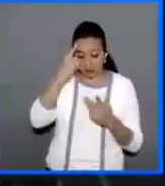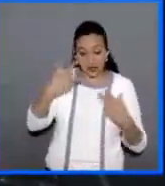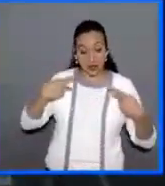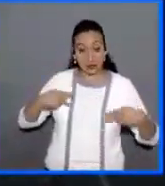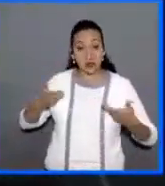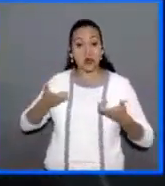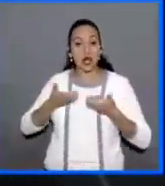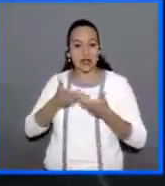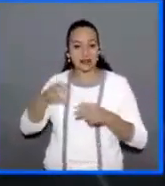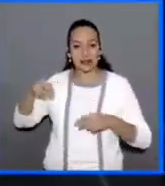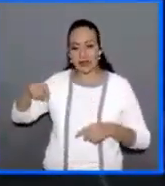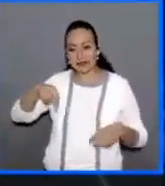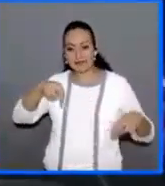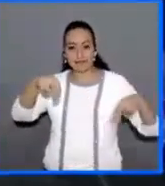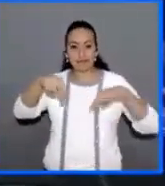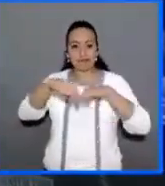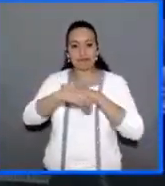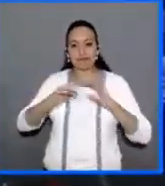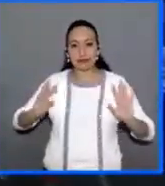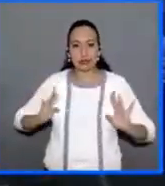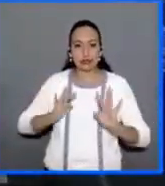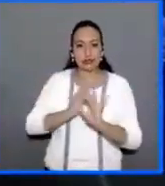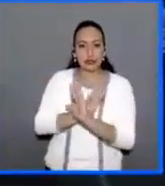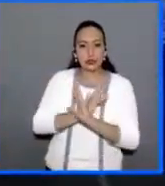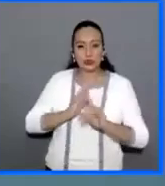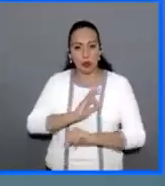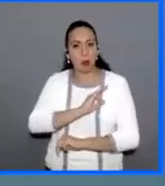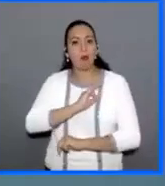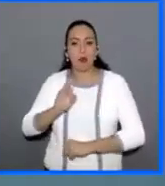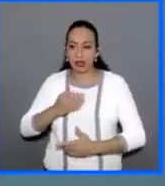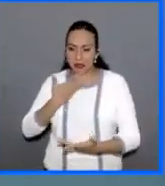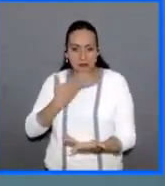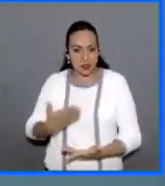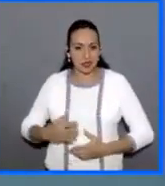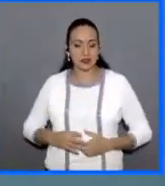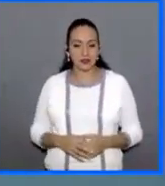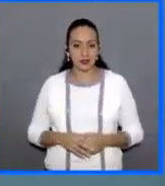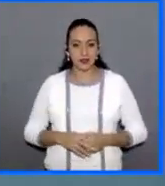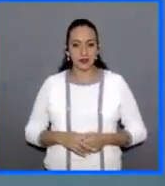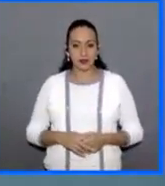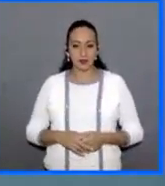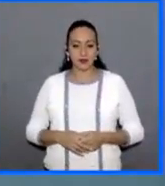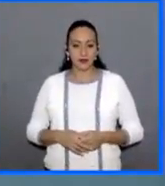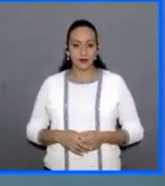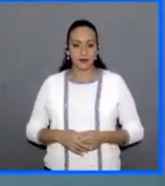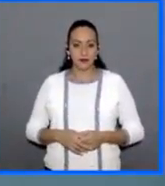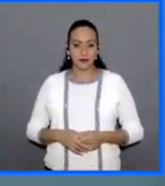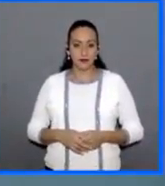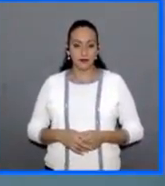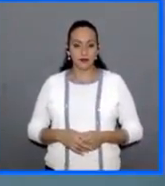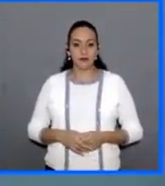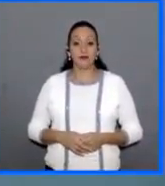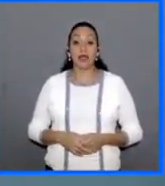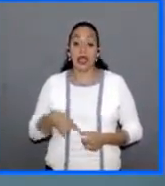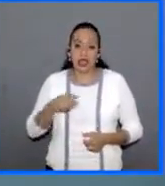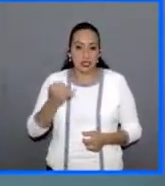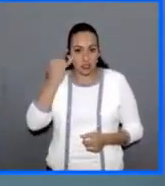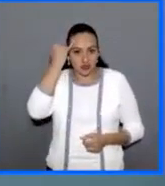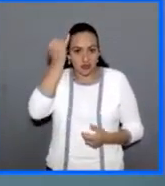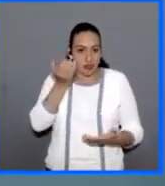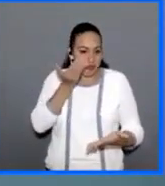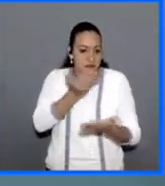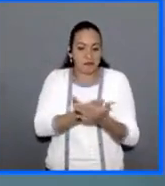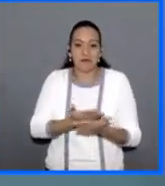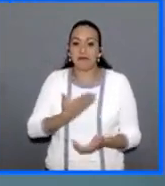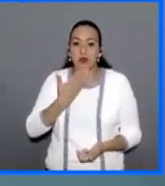Movilidad Segura, Reto y Oportunidad para México. Fue una innovación legislativa, no